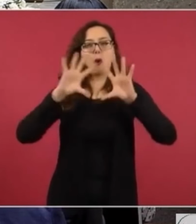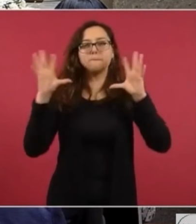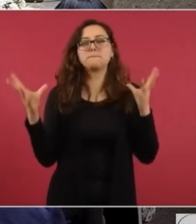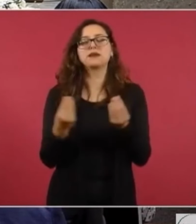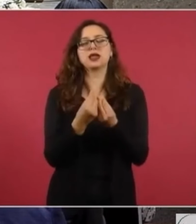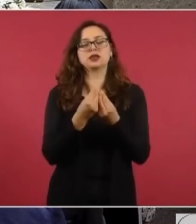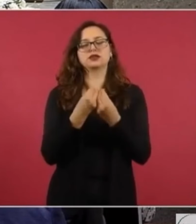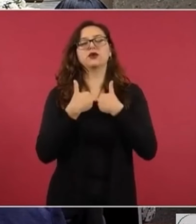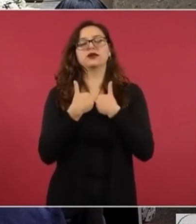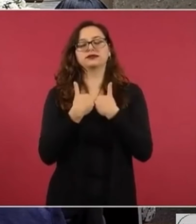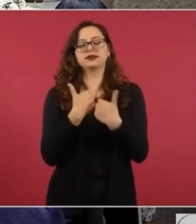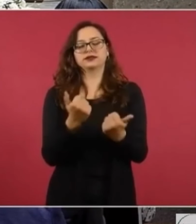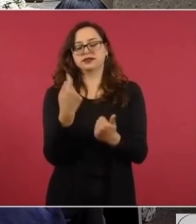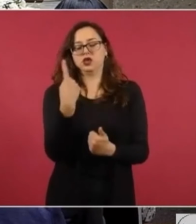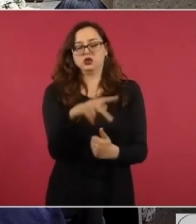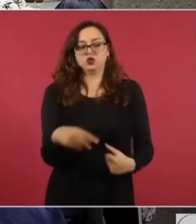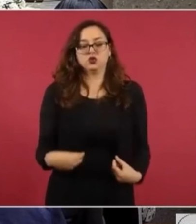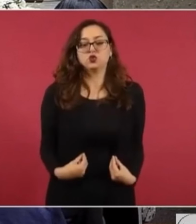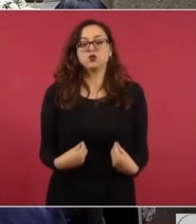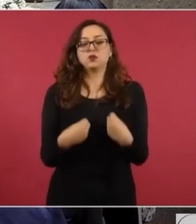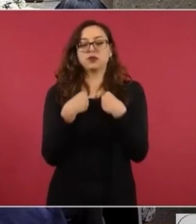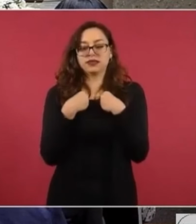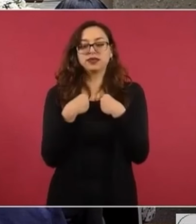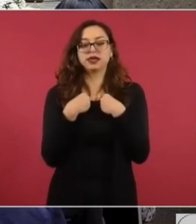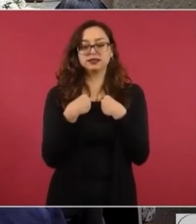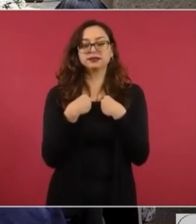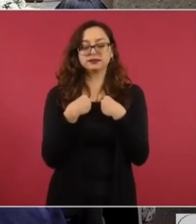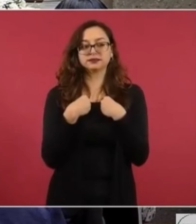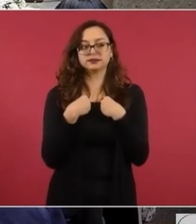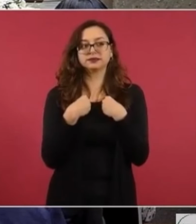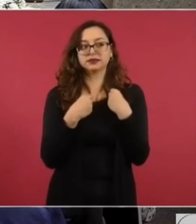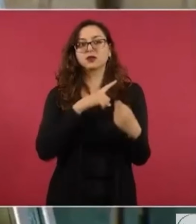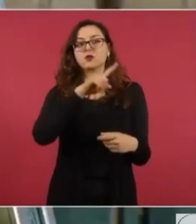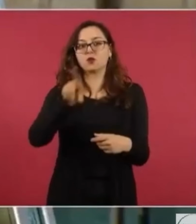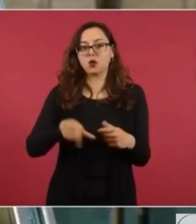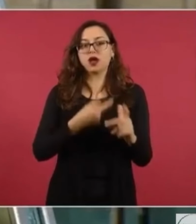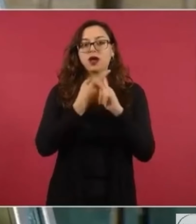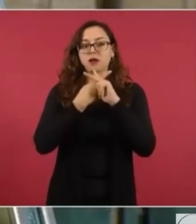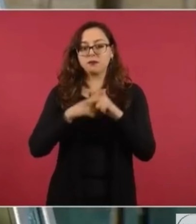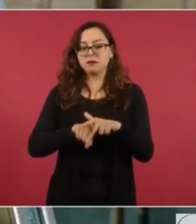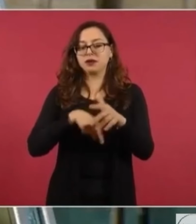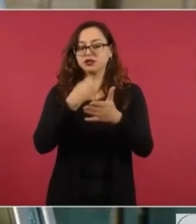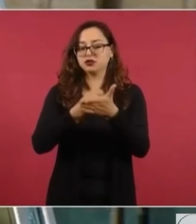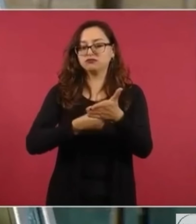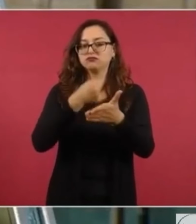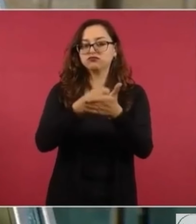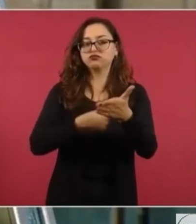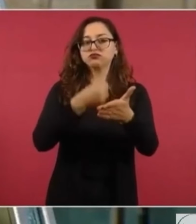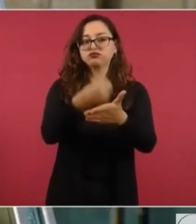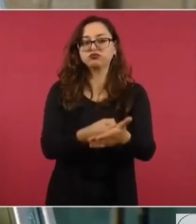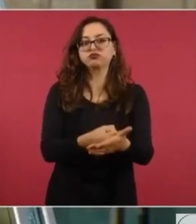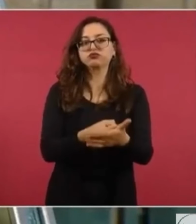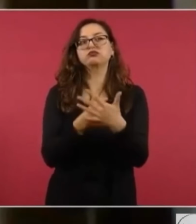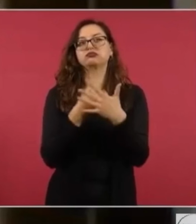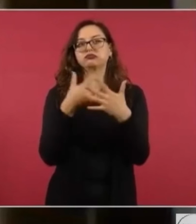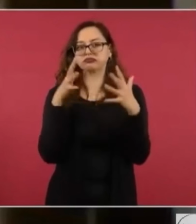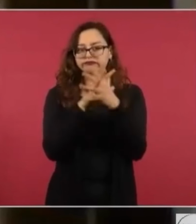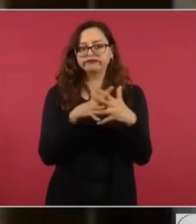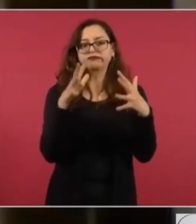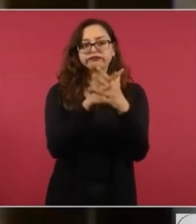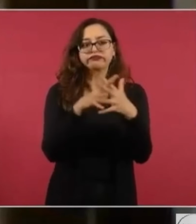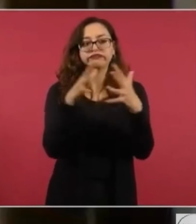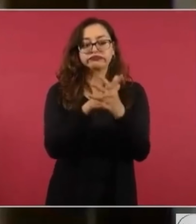su origen a su visión revolucionaria, en realidad. Es decir, el anarquismo de